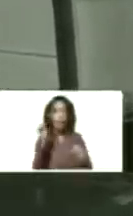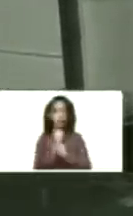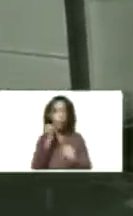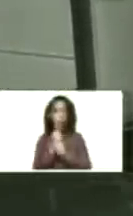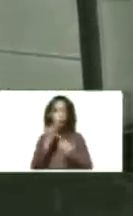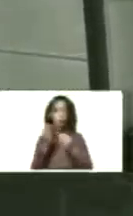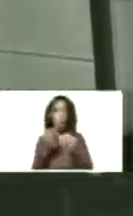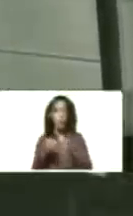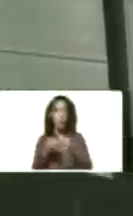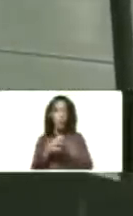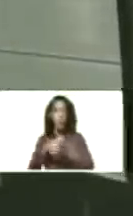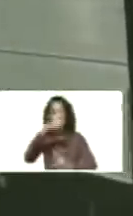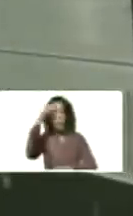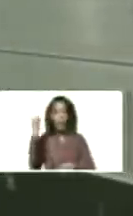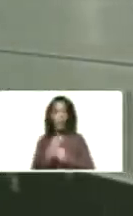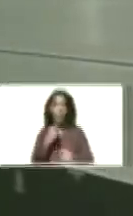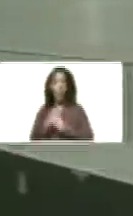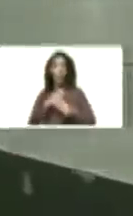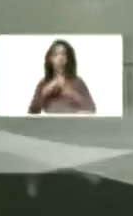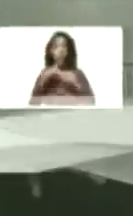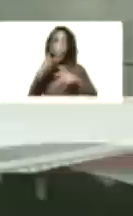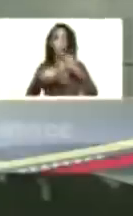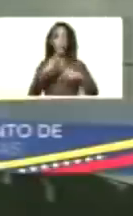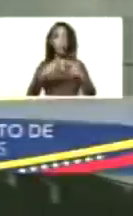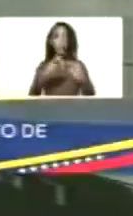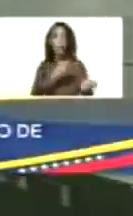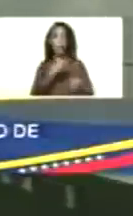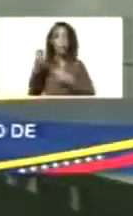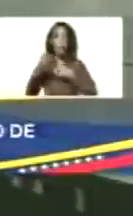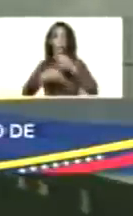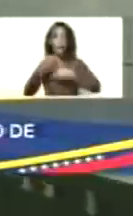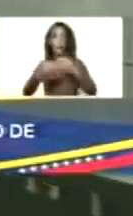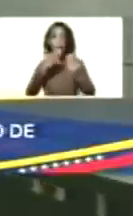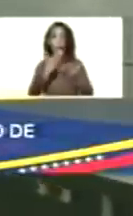clase obrera en todos los procesos que estamos llevando, presidente. Muchas gracias.